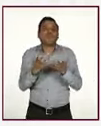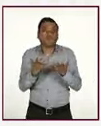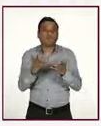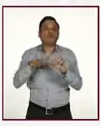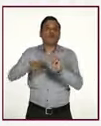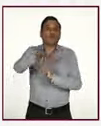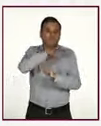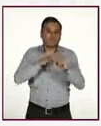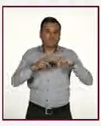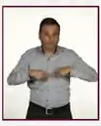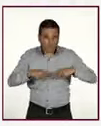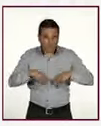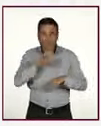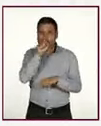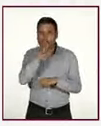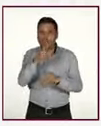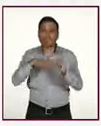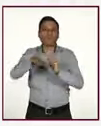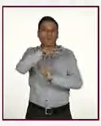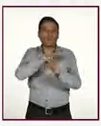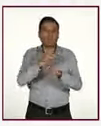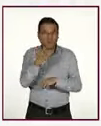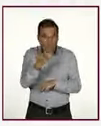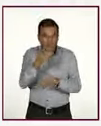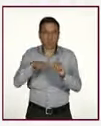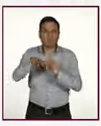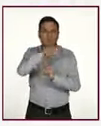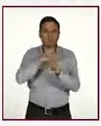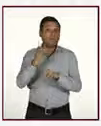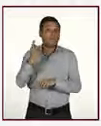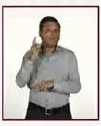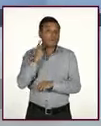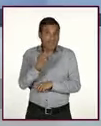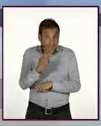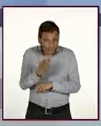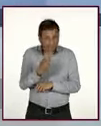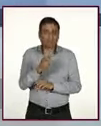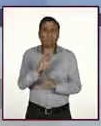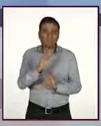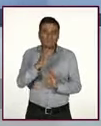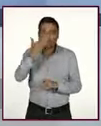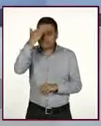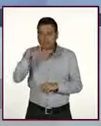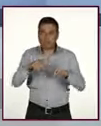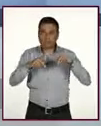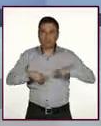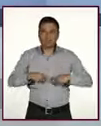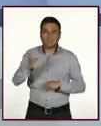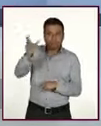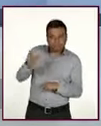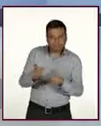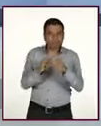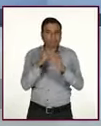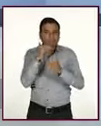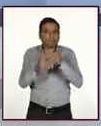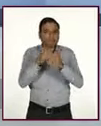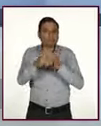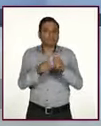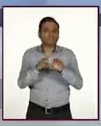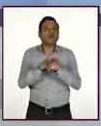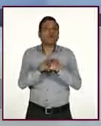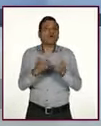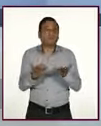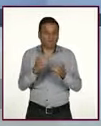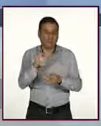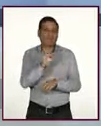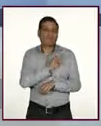contexto económico, el contexto político determina cómo va a ser el desarrollo de esa persona, ¿no? Cómo se va a desarrollar